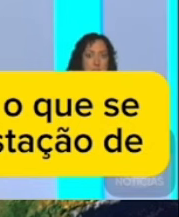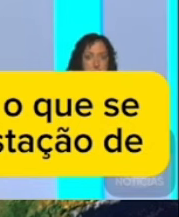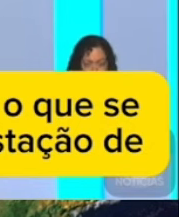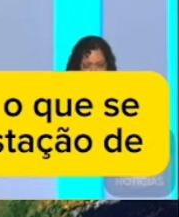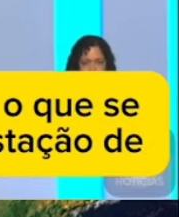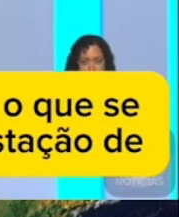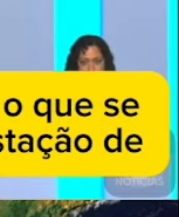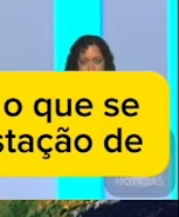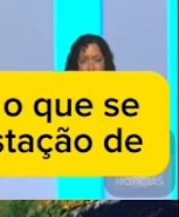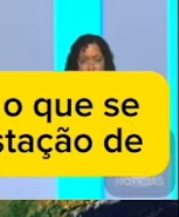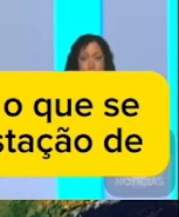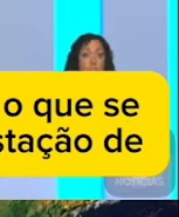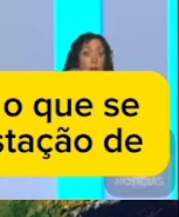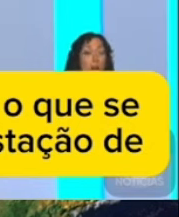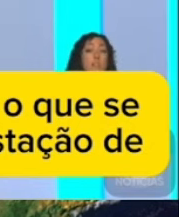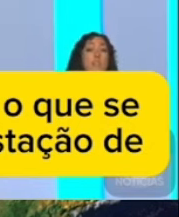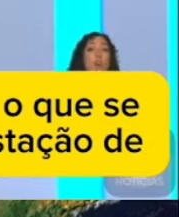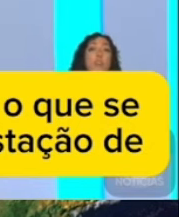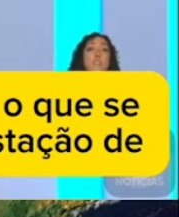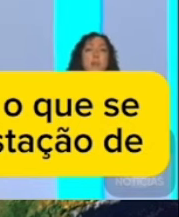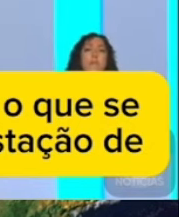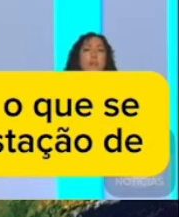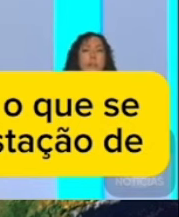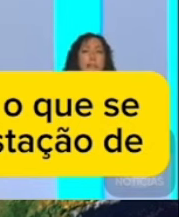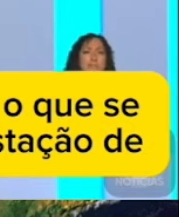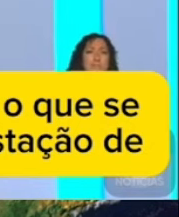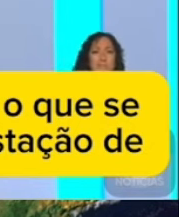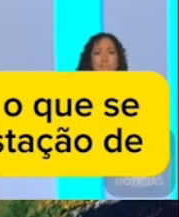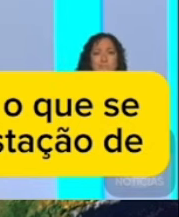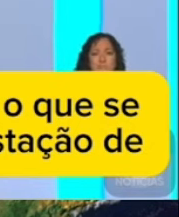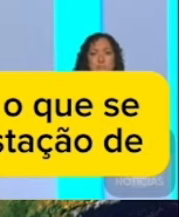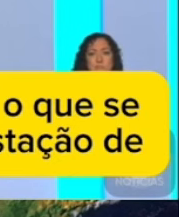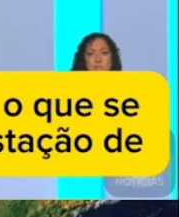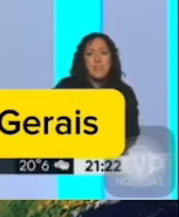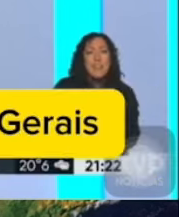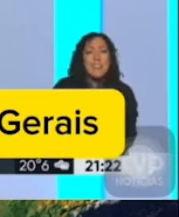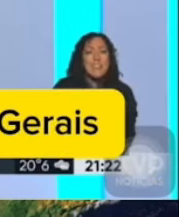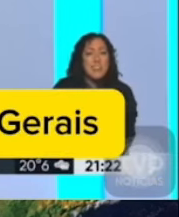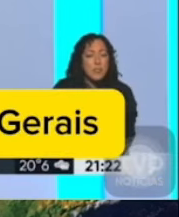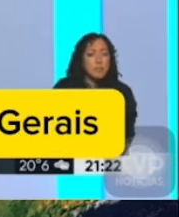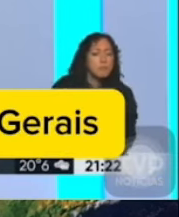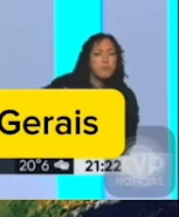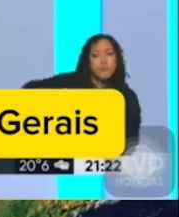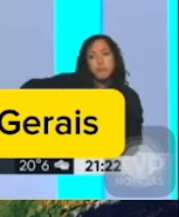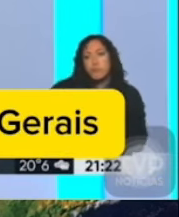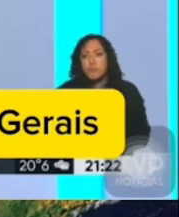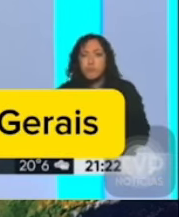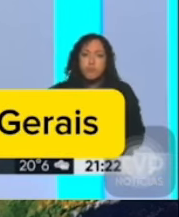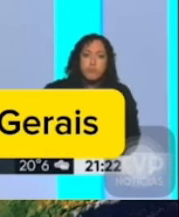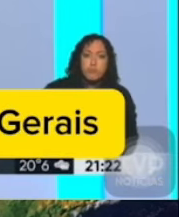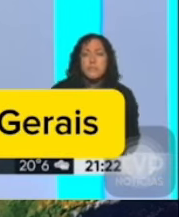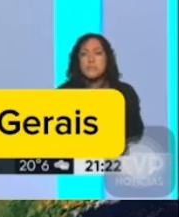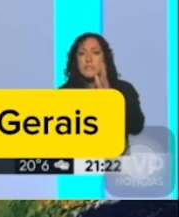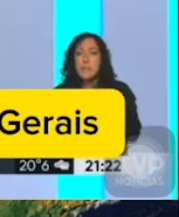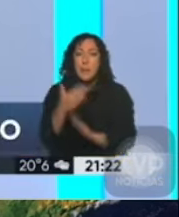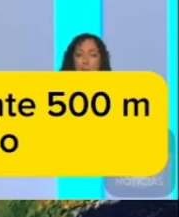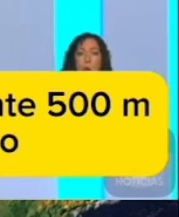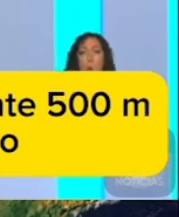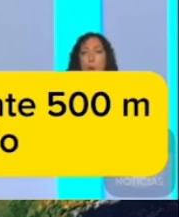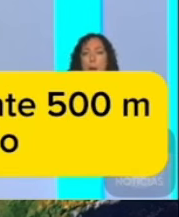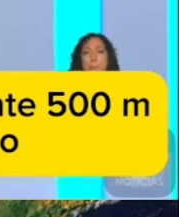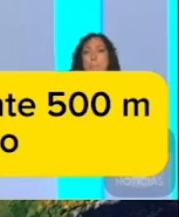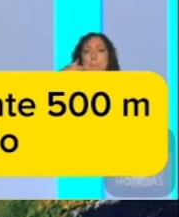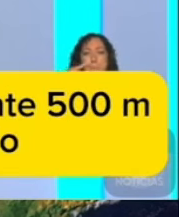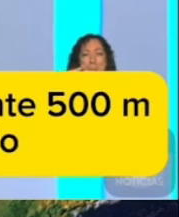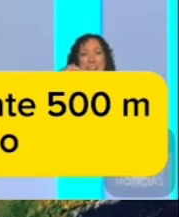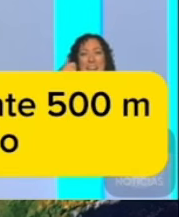lo que se sabe hasta ahora. Bien. Un colectivo que salía de la estación de ómnibus con dirección al estado de Minas Gerais. ¿Qué pasó?